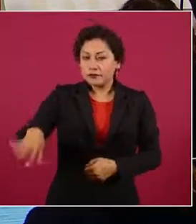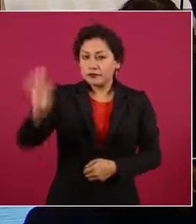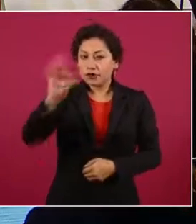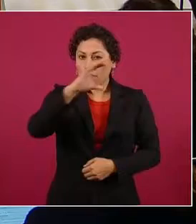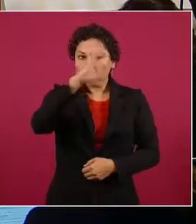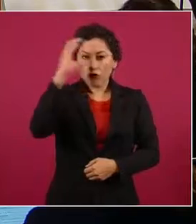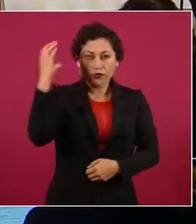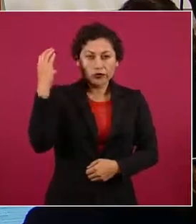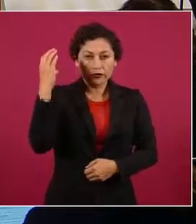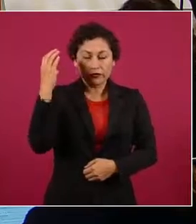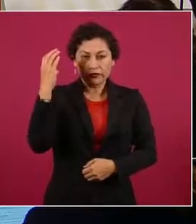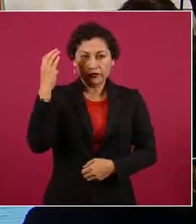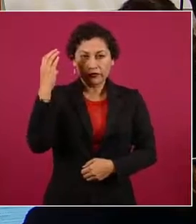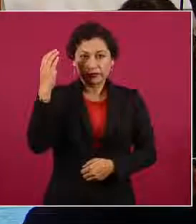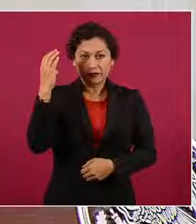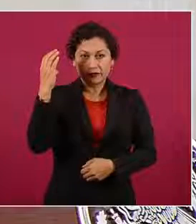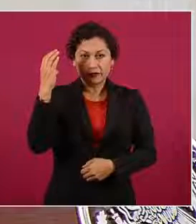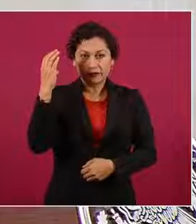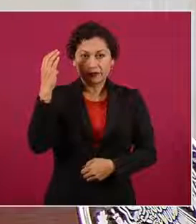de